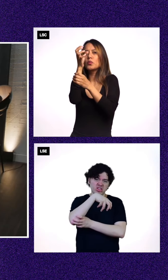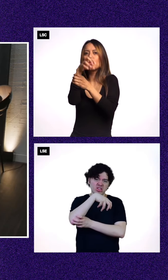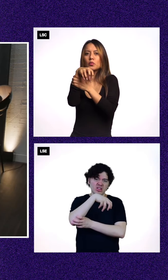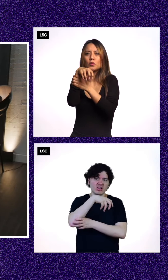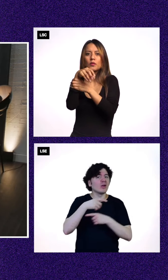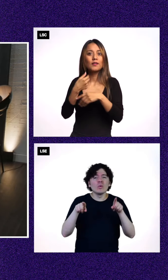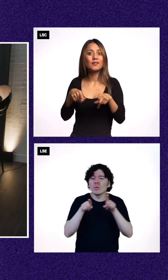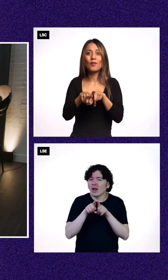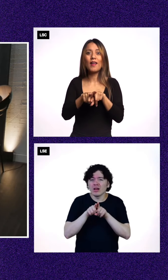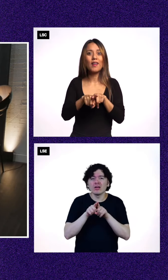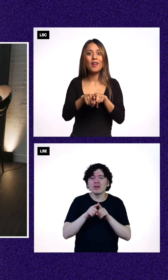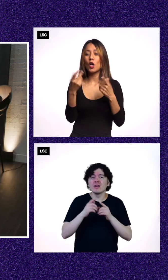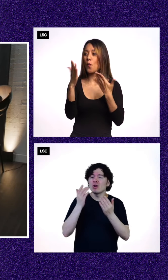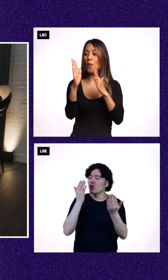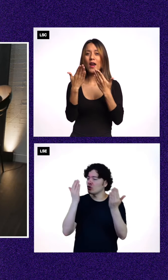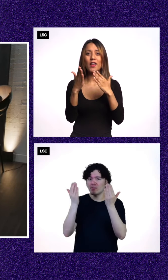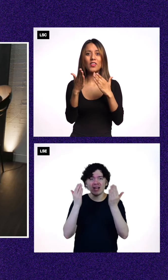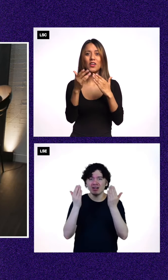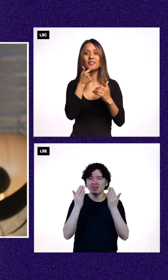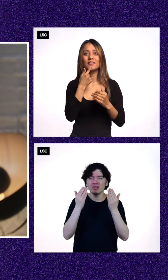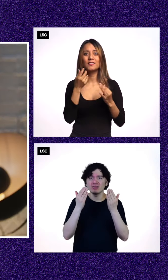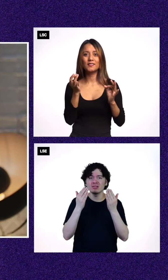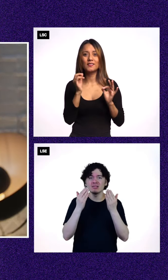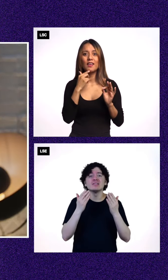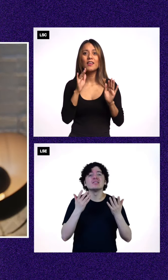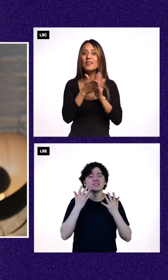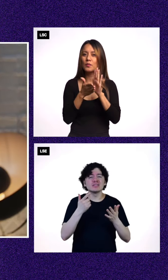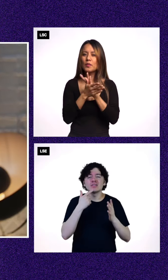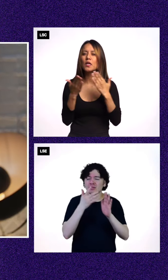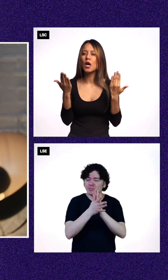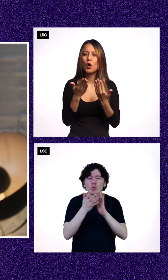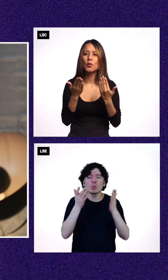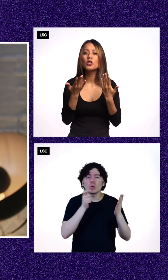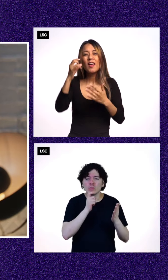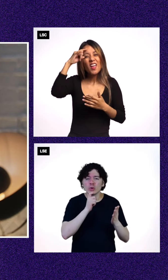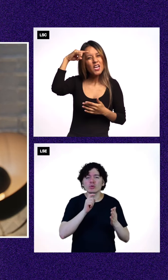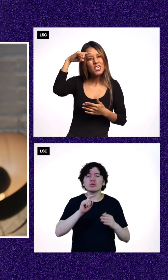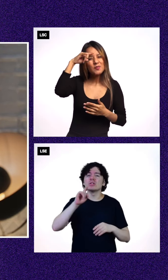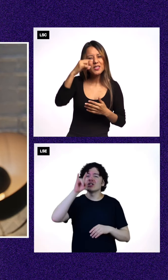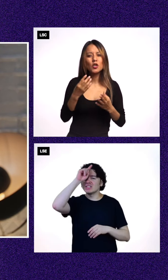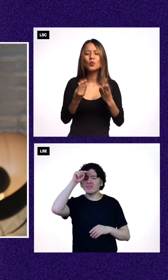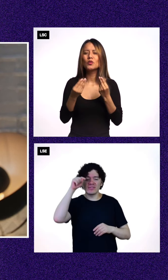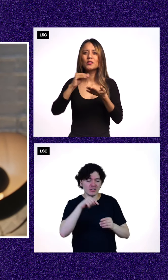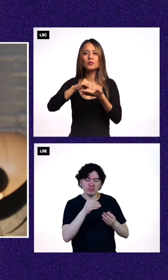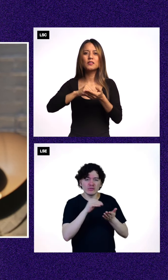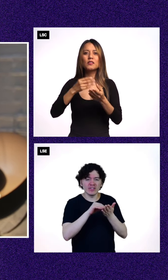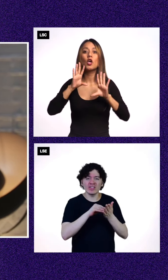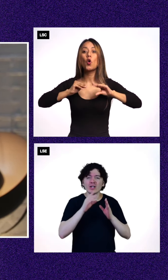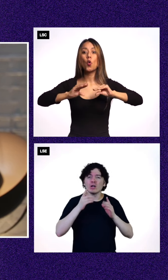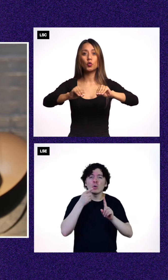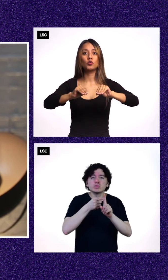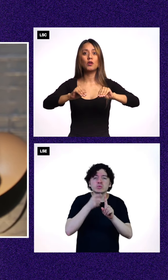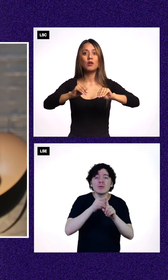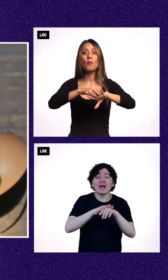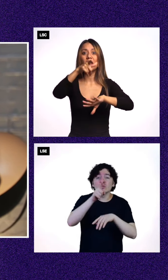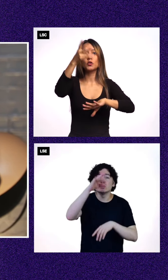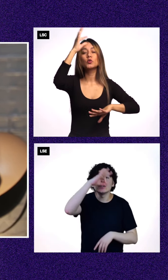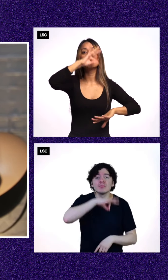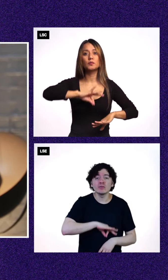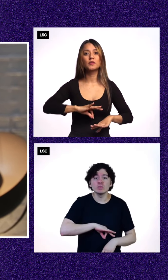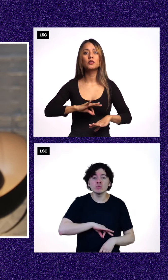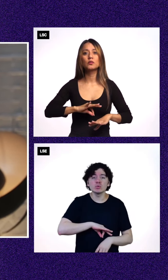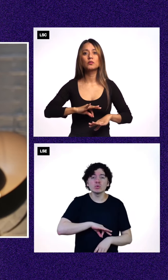rienda. En otras palabras, al enemigo le encanta usar el desánimo para atacar a tu espíritu, porque de